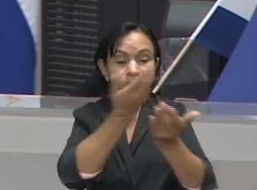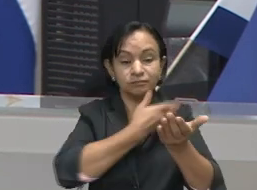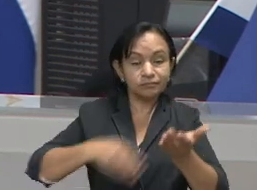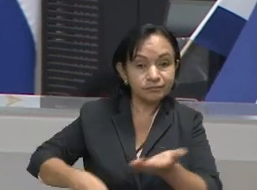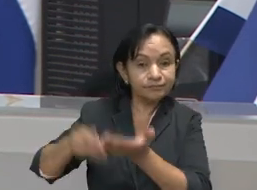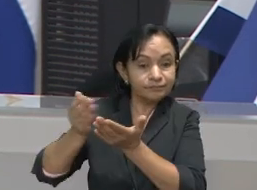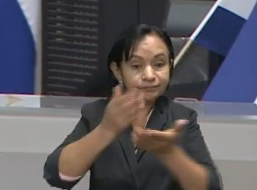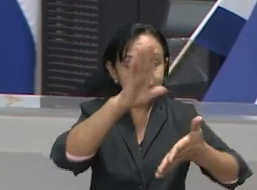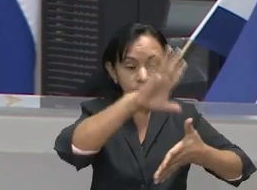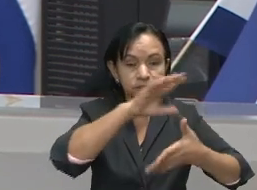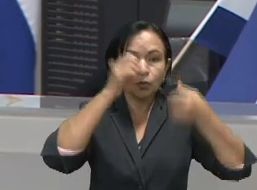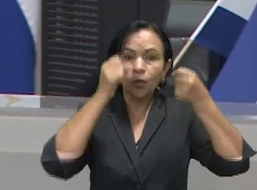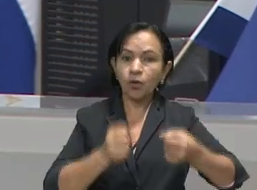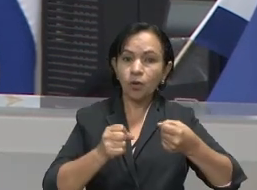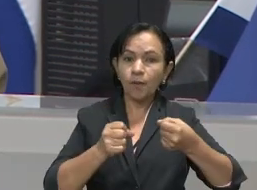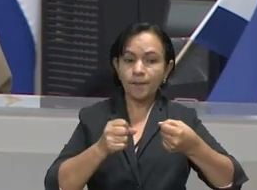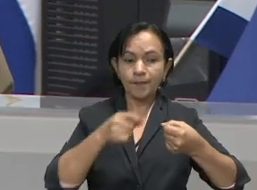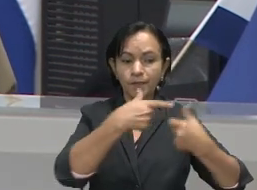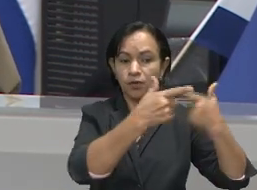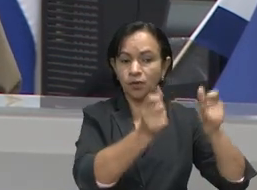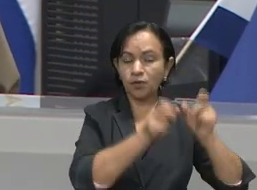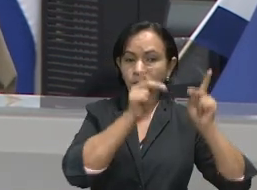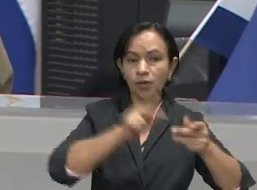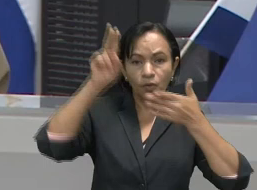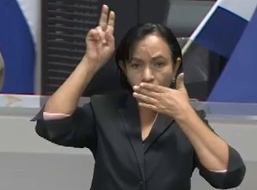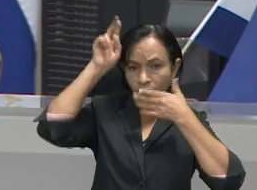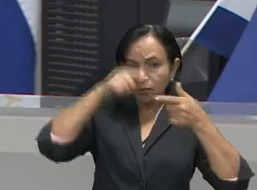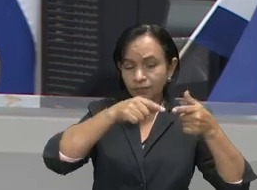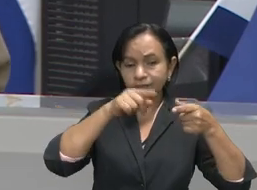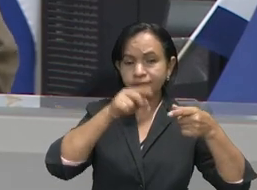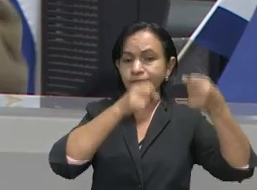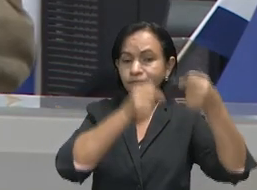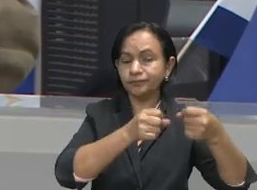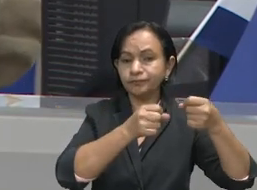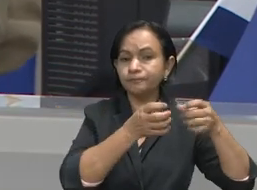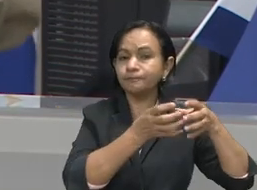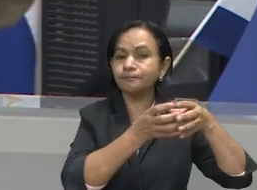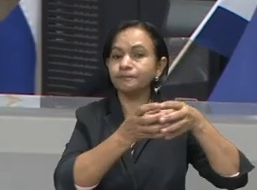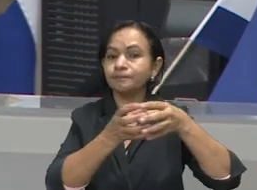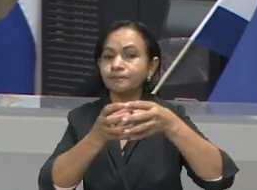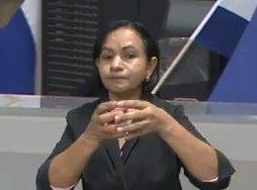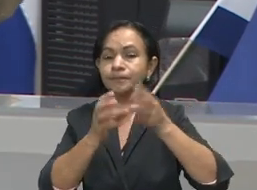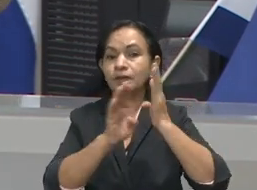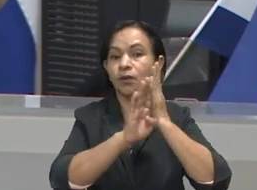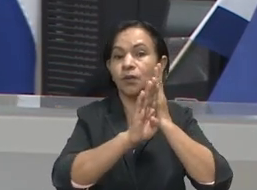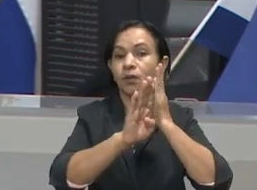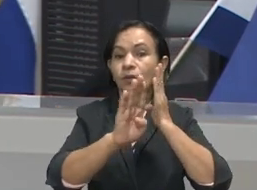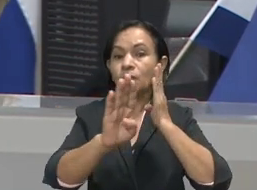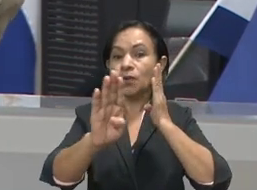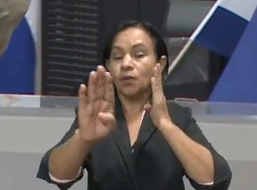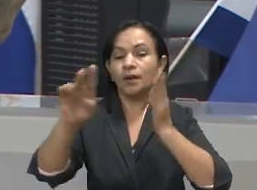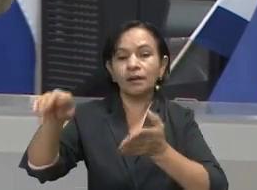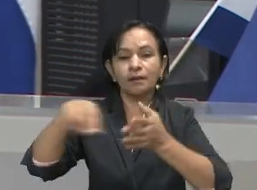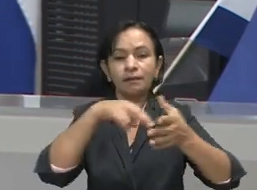españoles, Diriangén con su gente y Nicaragua salieron en fila a hacerle